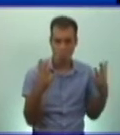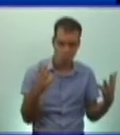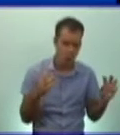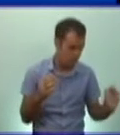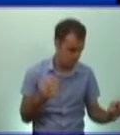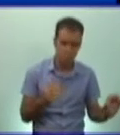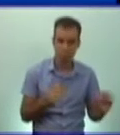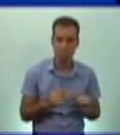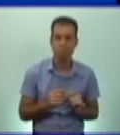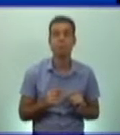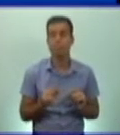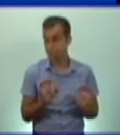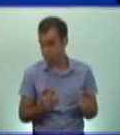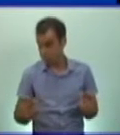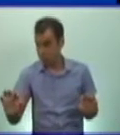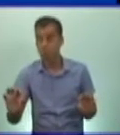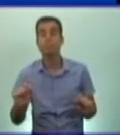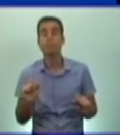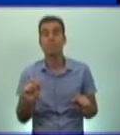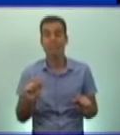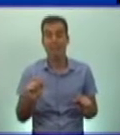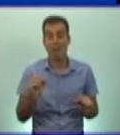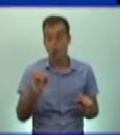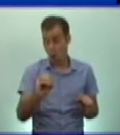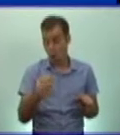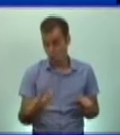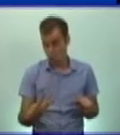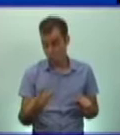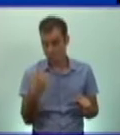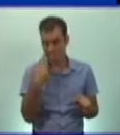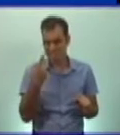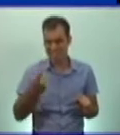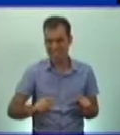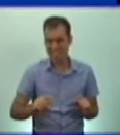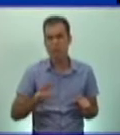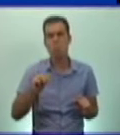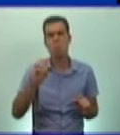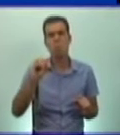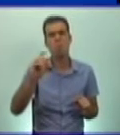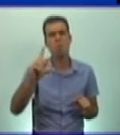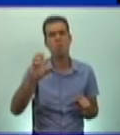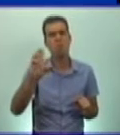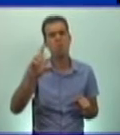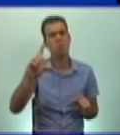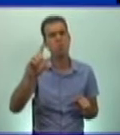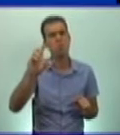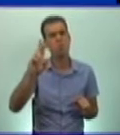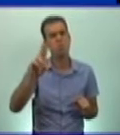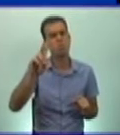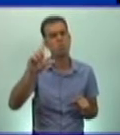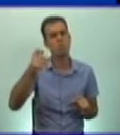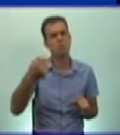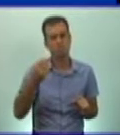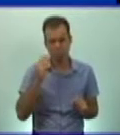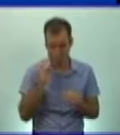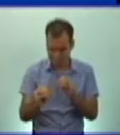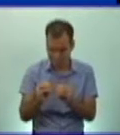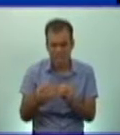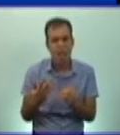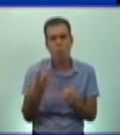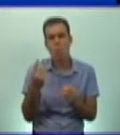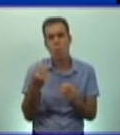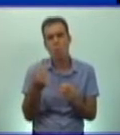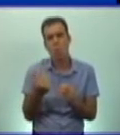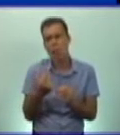de dioxígeno. ¿Cuántas moléculas aparece representada? Fíjense que no he colocado ningún coeficiente ni número estequiométrico delante de la fórmula